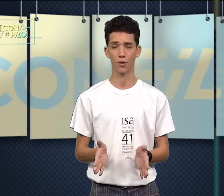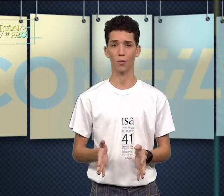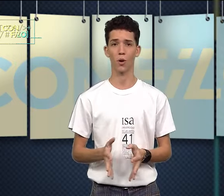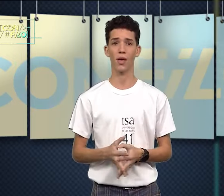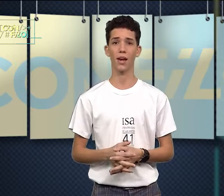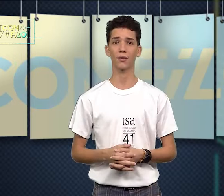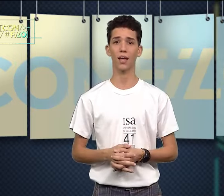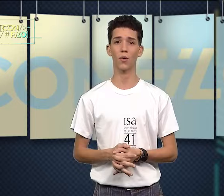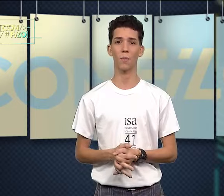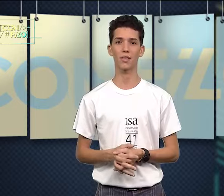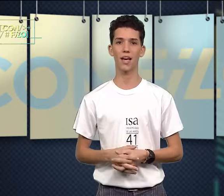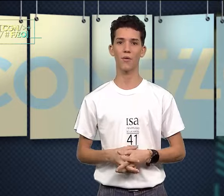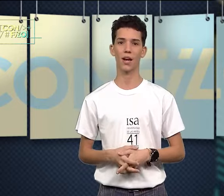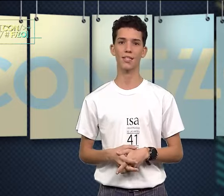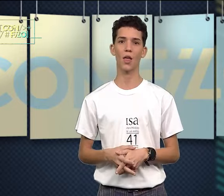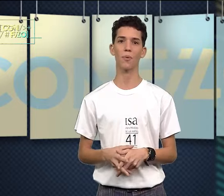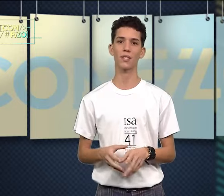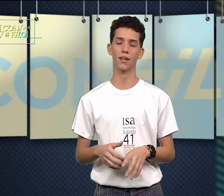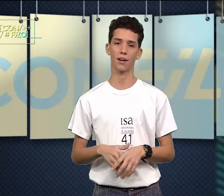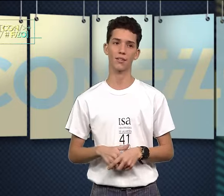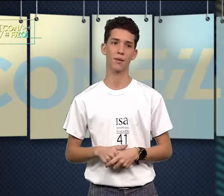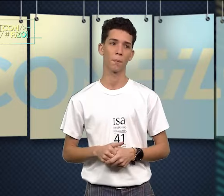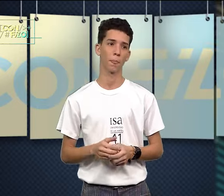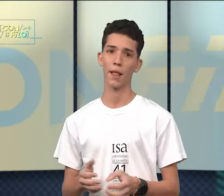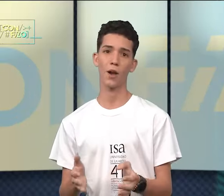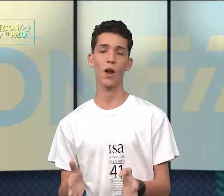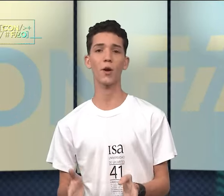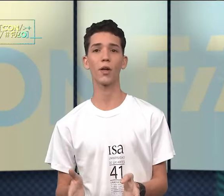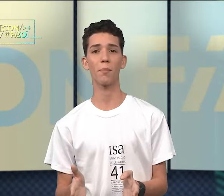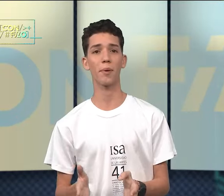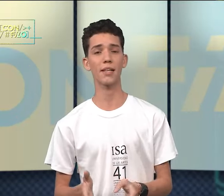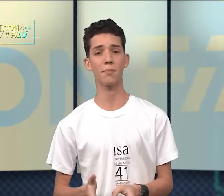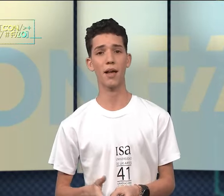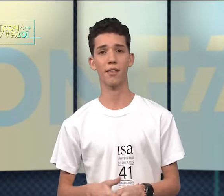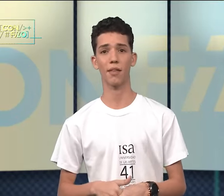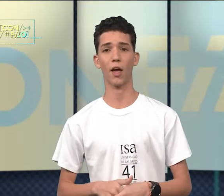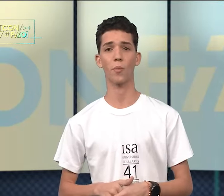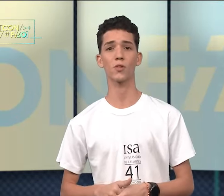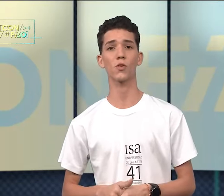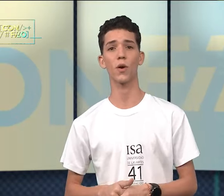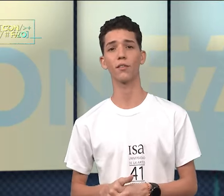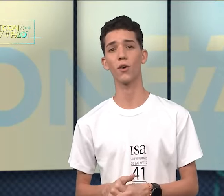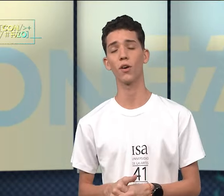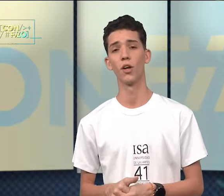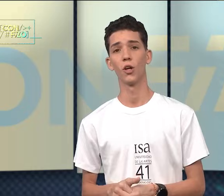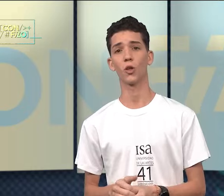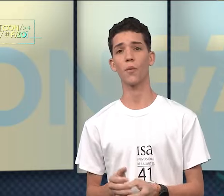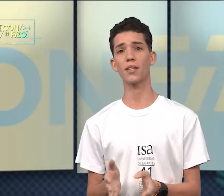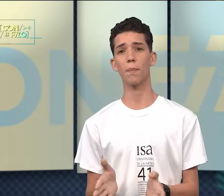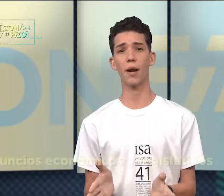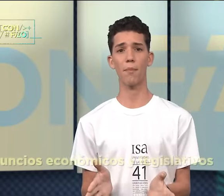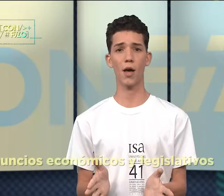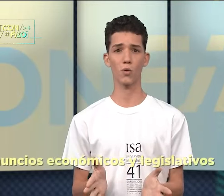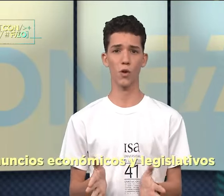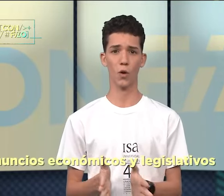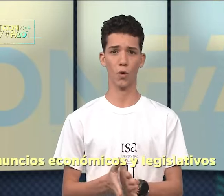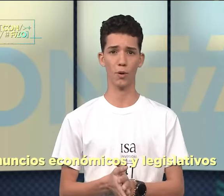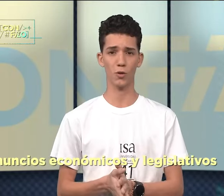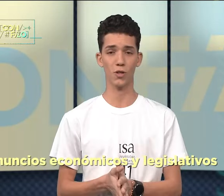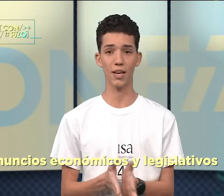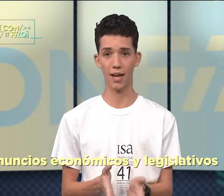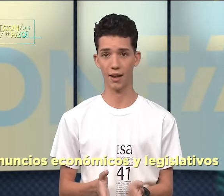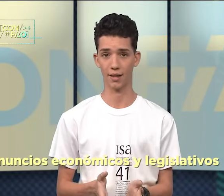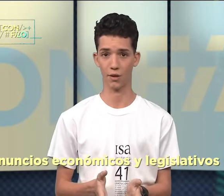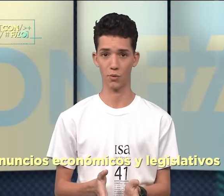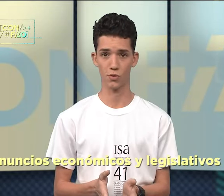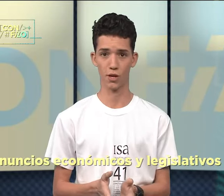tal como lo había adelantado en un mensaje viralizado meses atrás. A lo largo de la primera semana desde que comenzó su gestión, todavía se esperan más anuncios